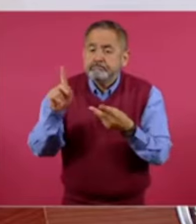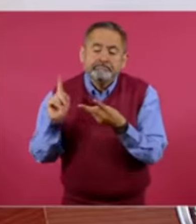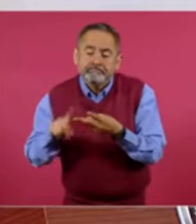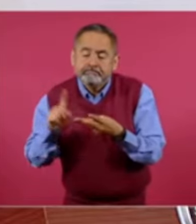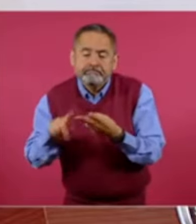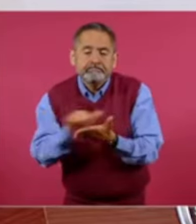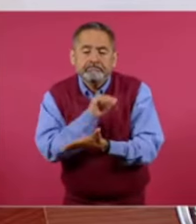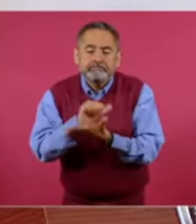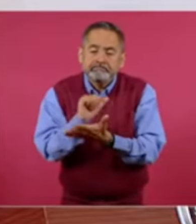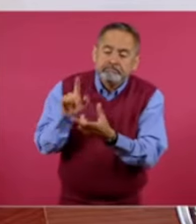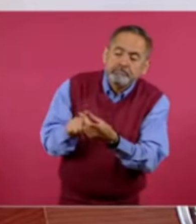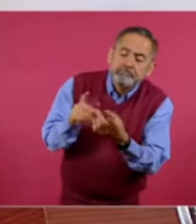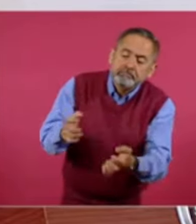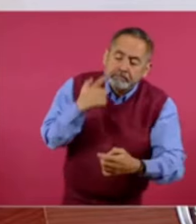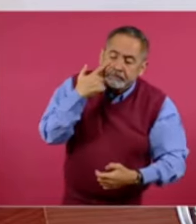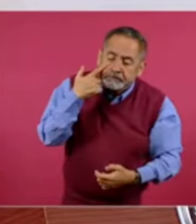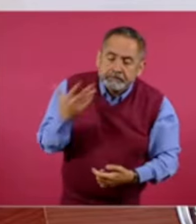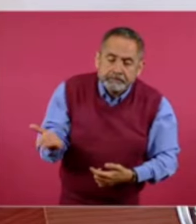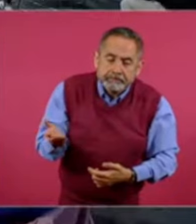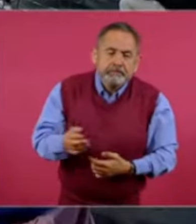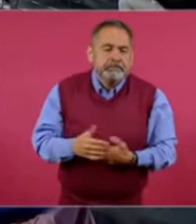Entonces vamos a esperar